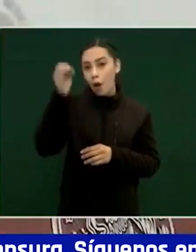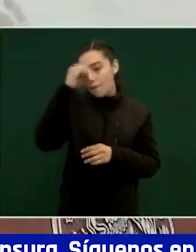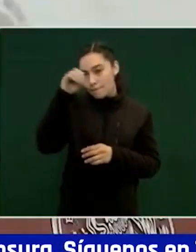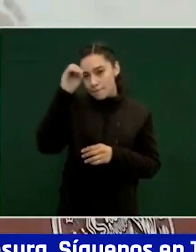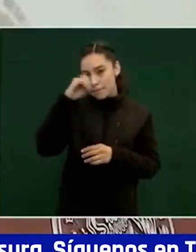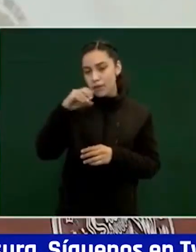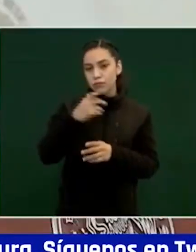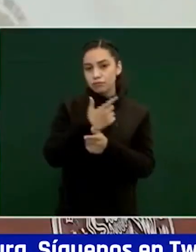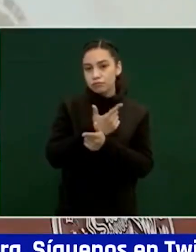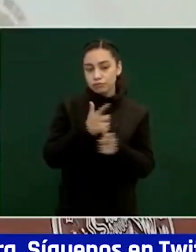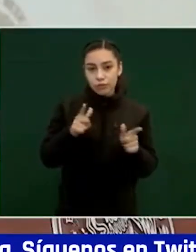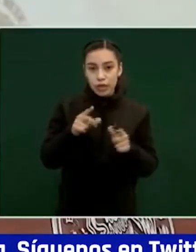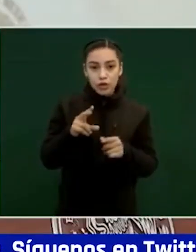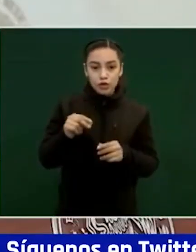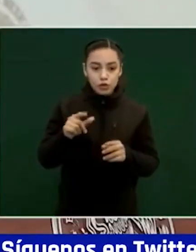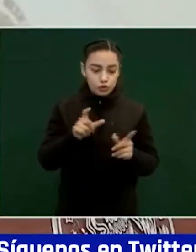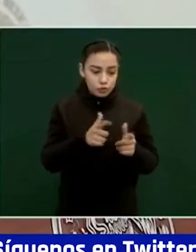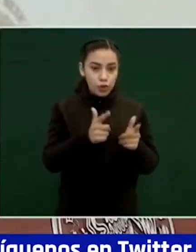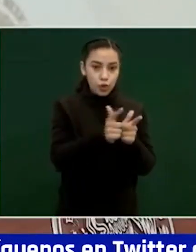no partidista.